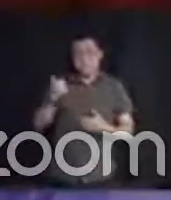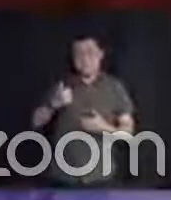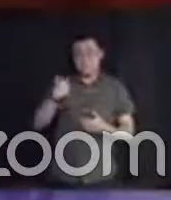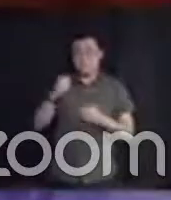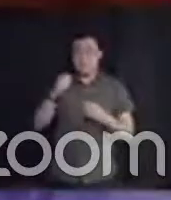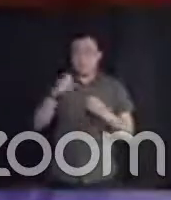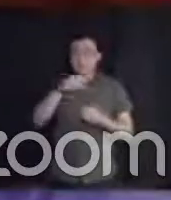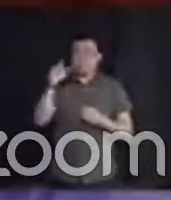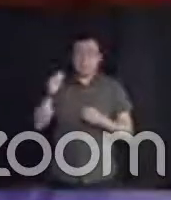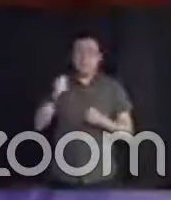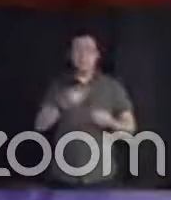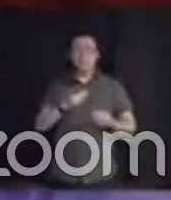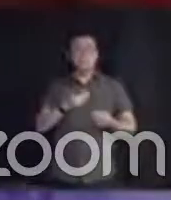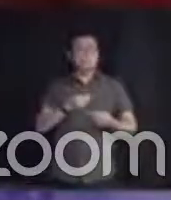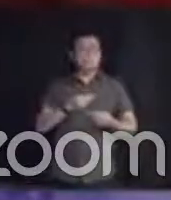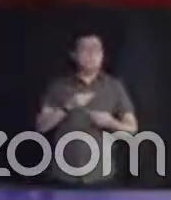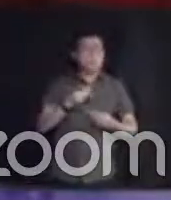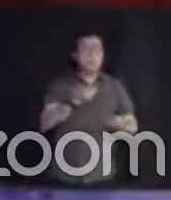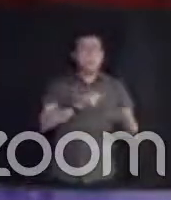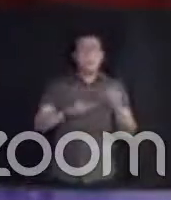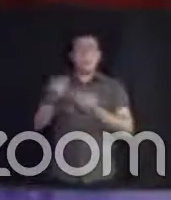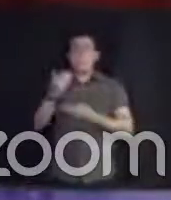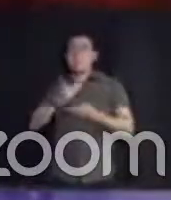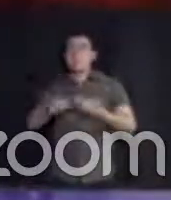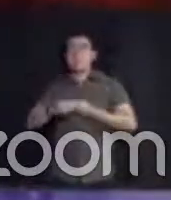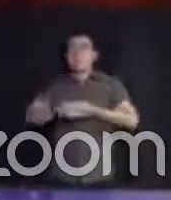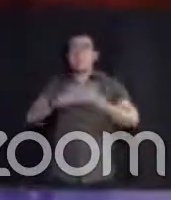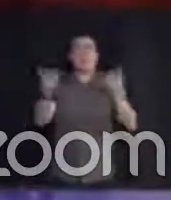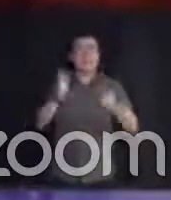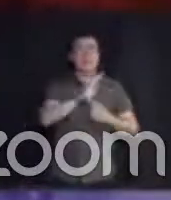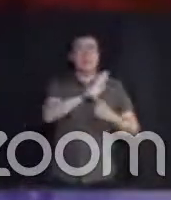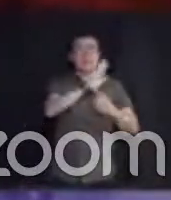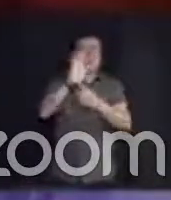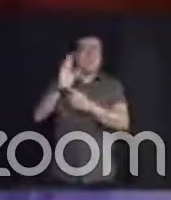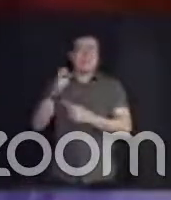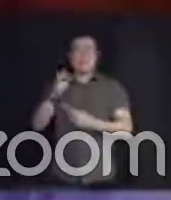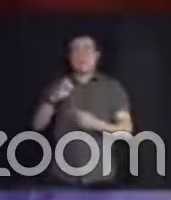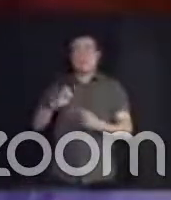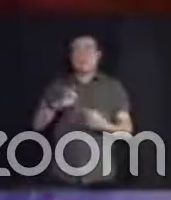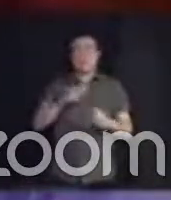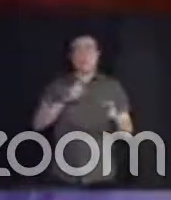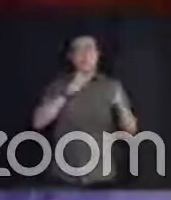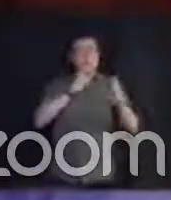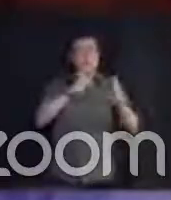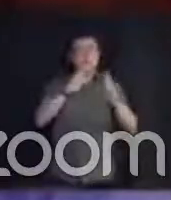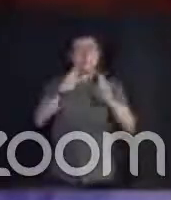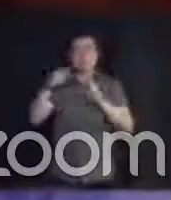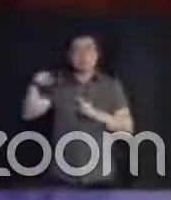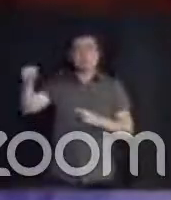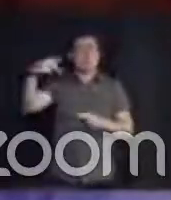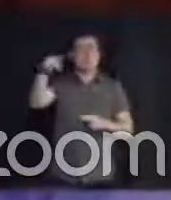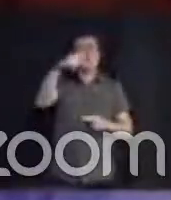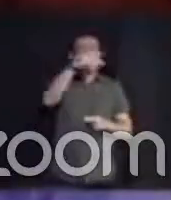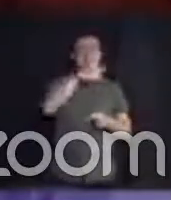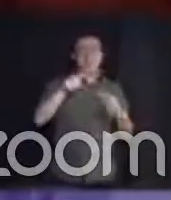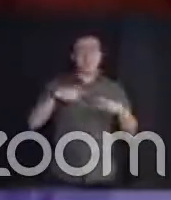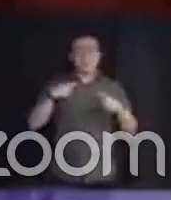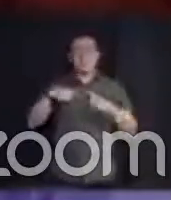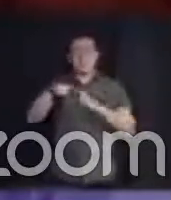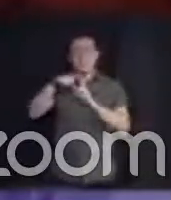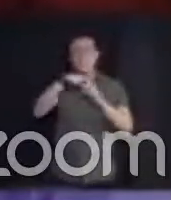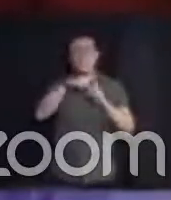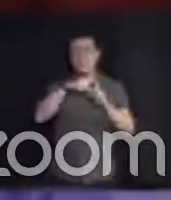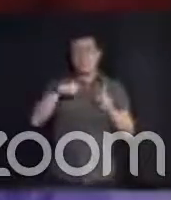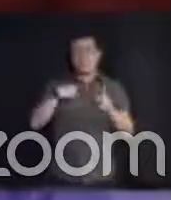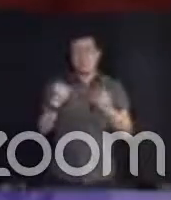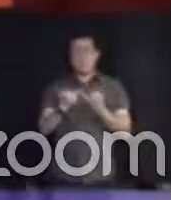lo compartimos al mundo. Y para mí no hay más, mejor recompensa que ver los resultados en las personas, así